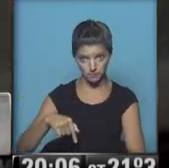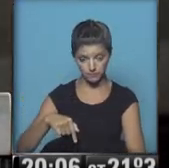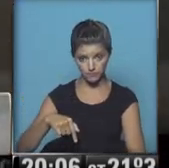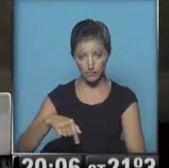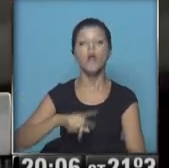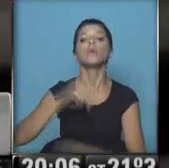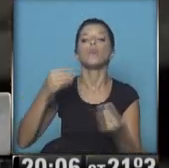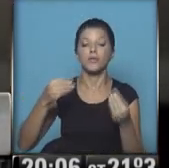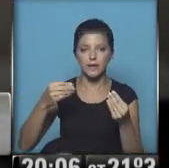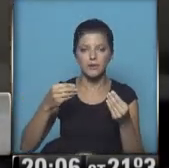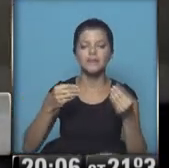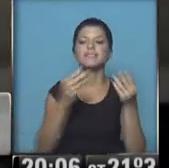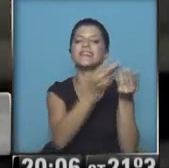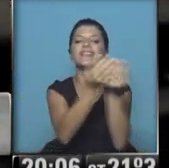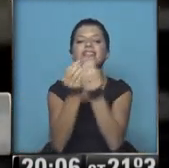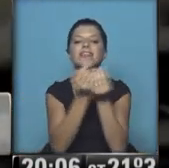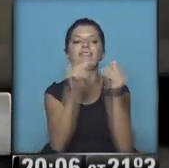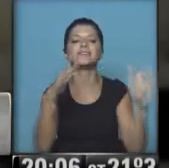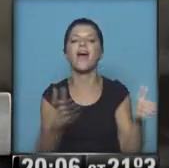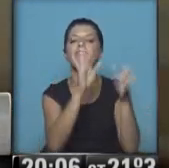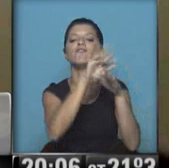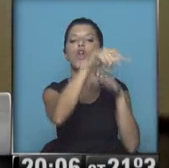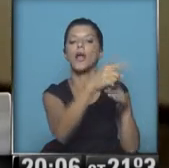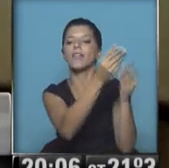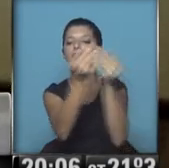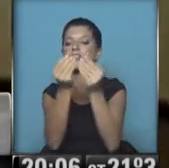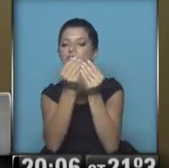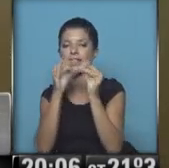consecuencia de la llegada de las cenizas del volcán chileno.